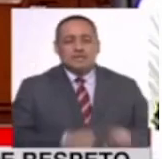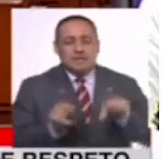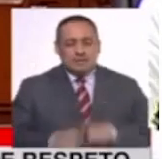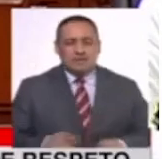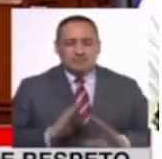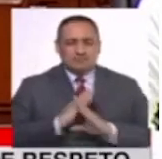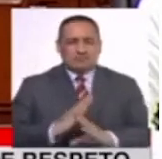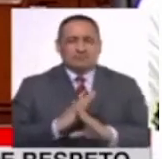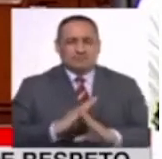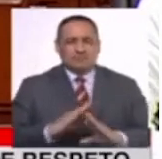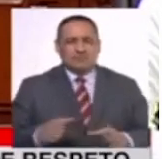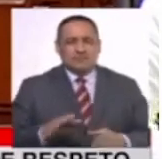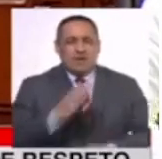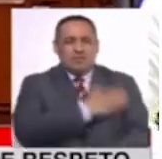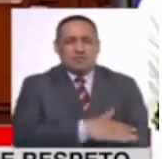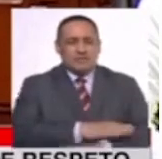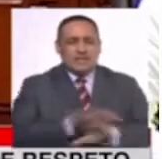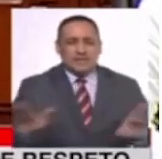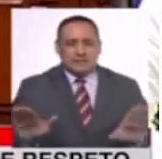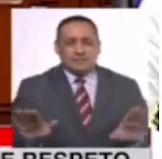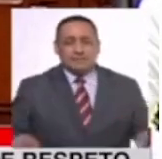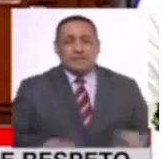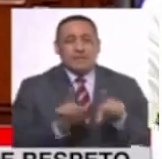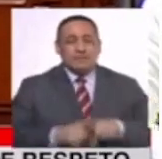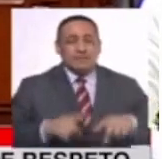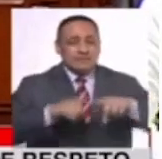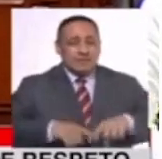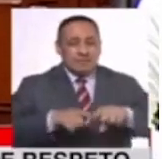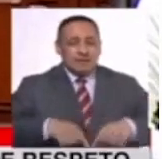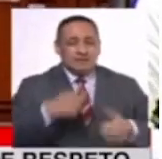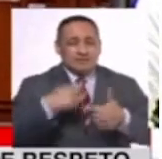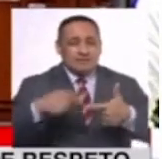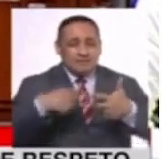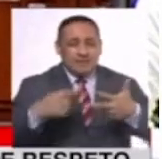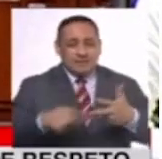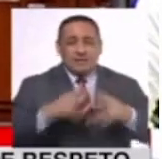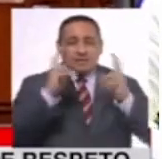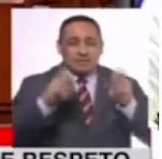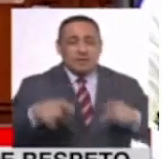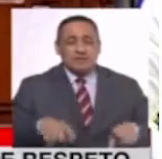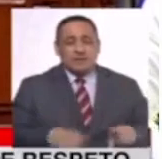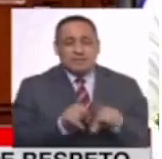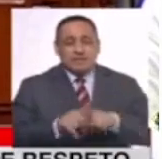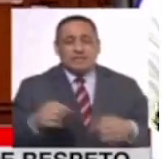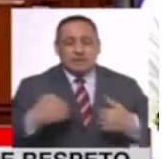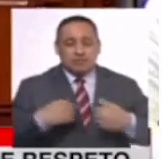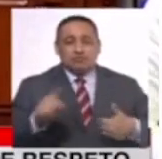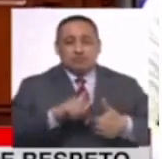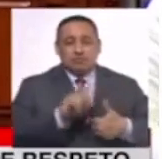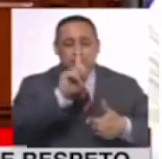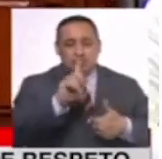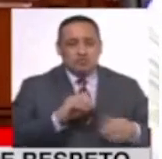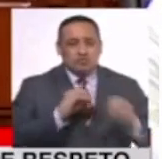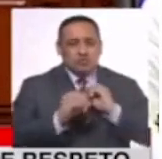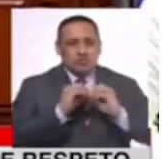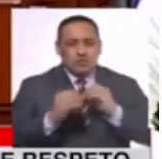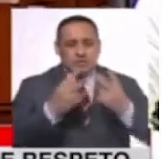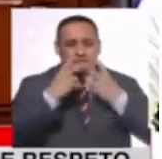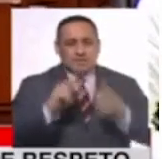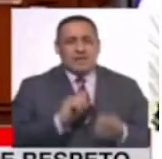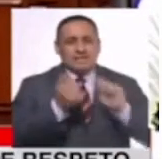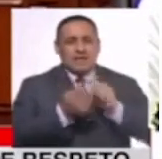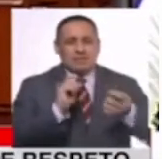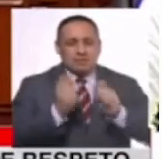contra la impunidad. En cuanto a los temas pendientes, tenemos lo siguiente: realizar las